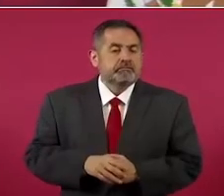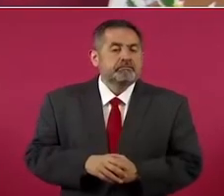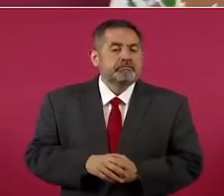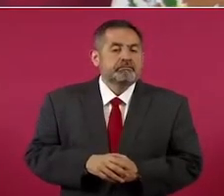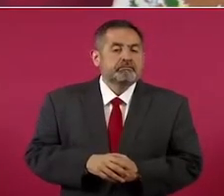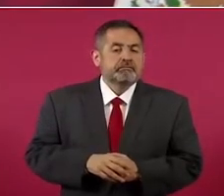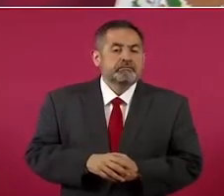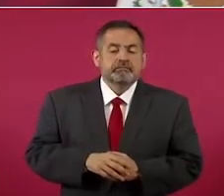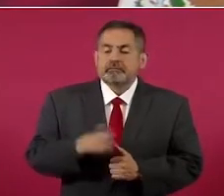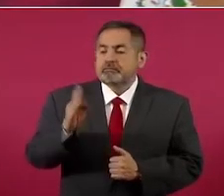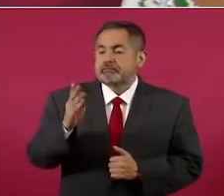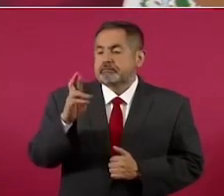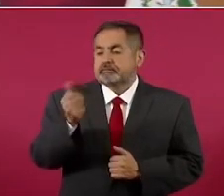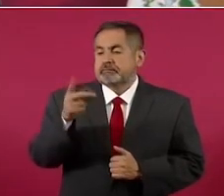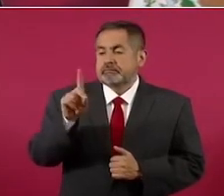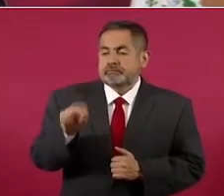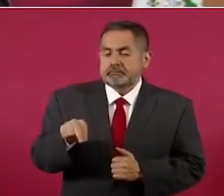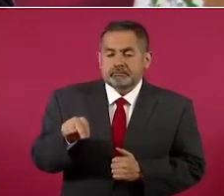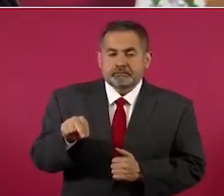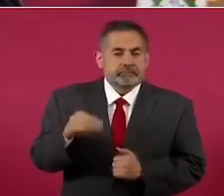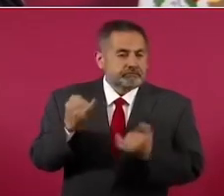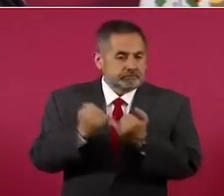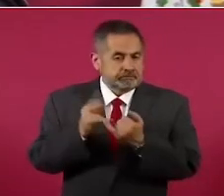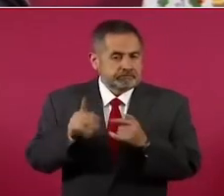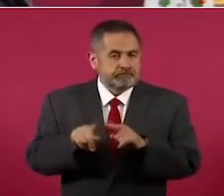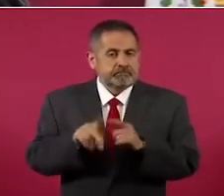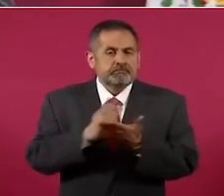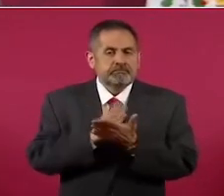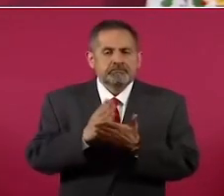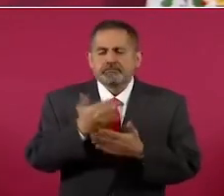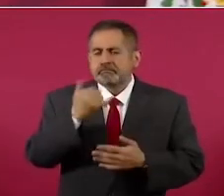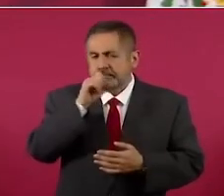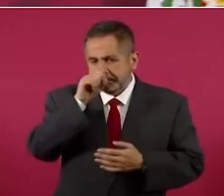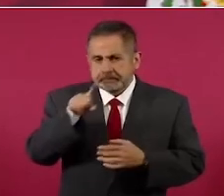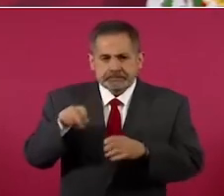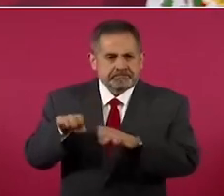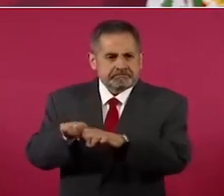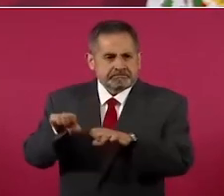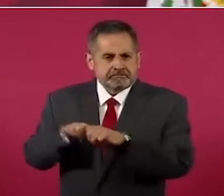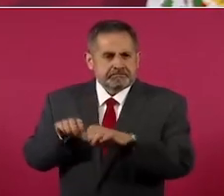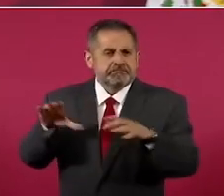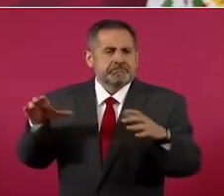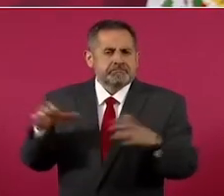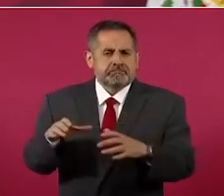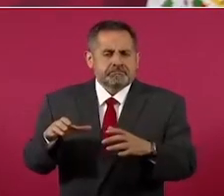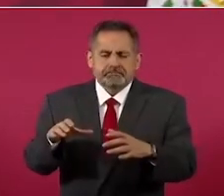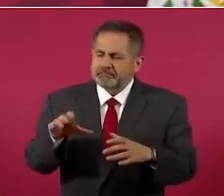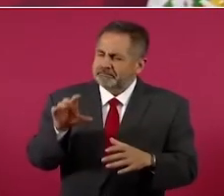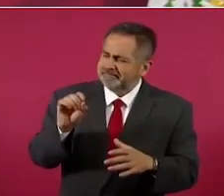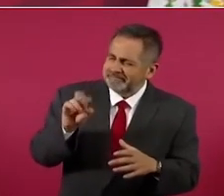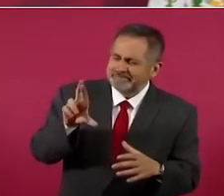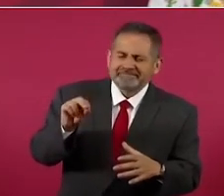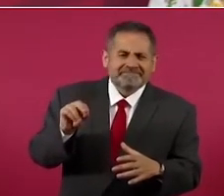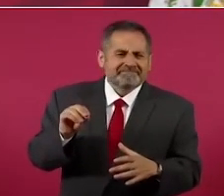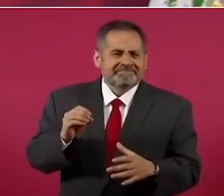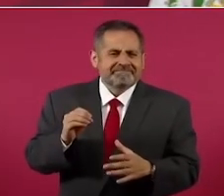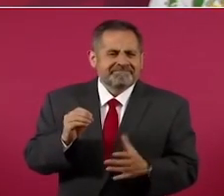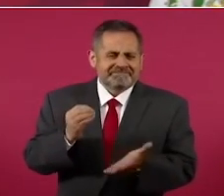Brandon Plaza Hernández, bronce, y en equipo, oro.